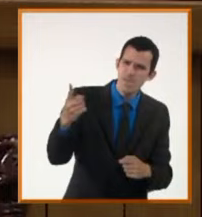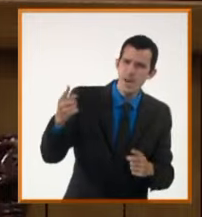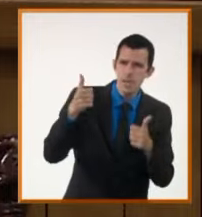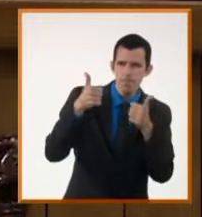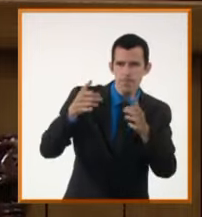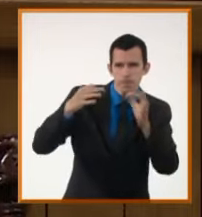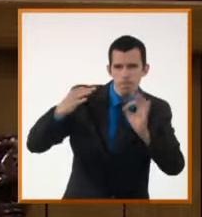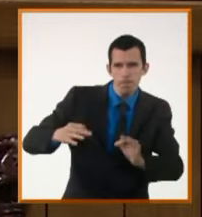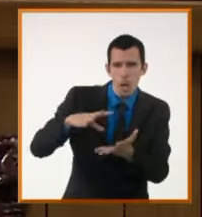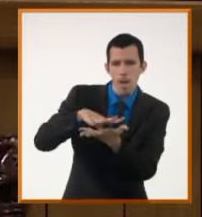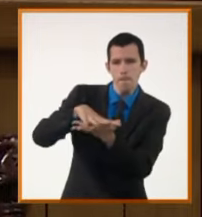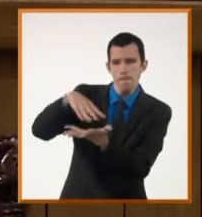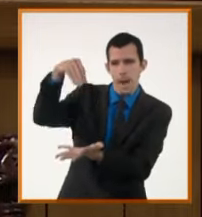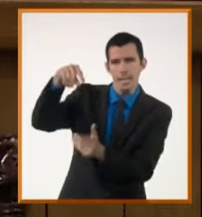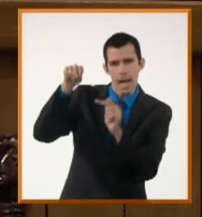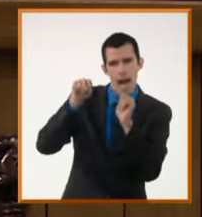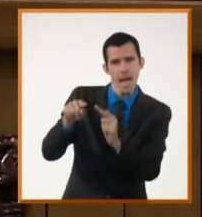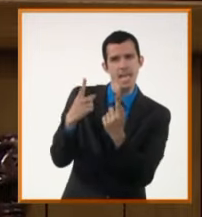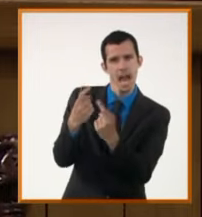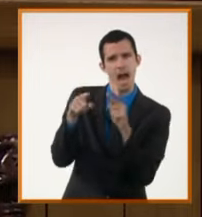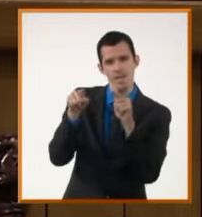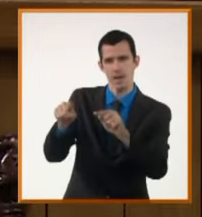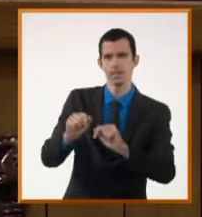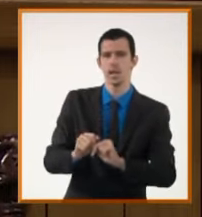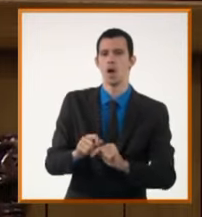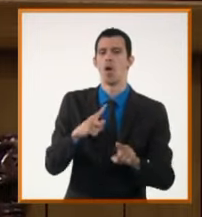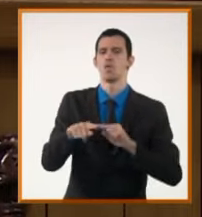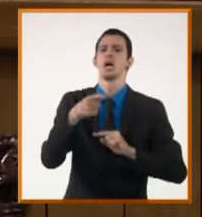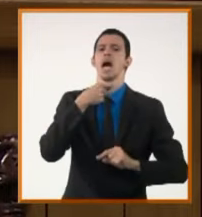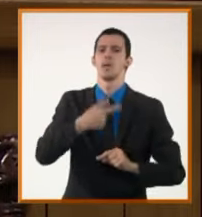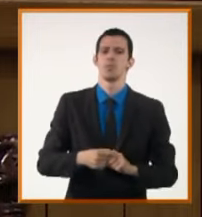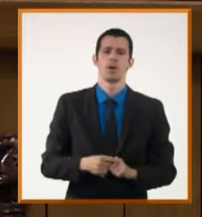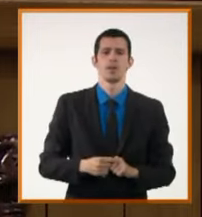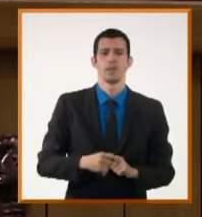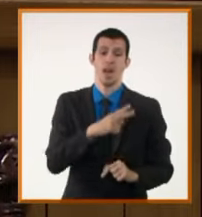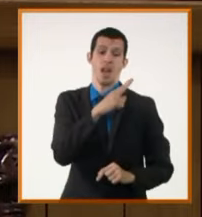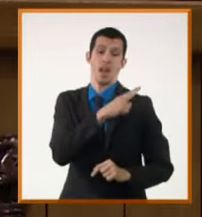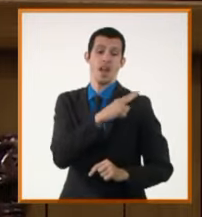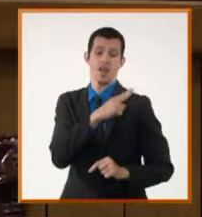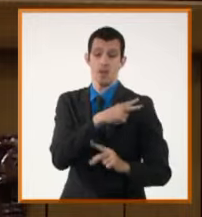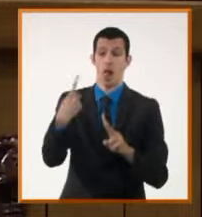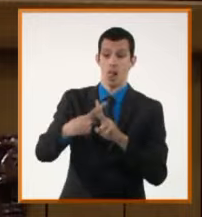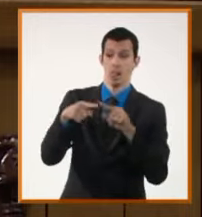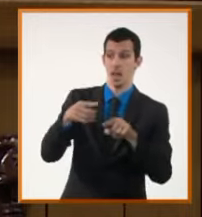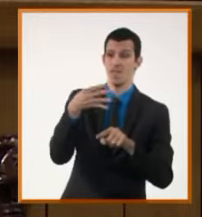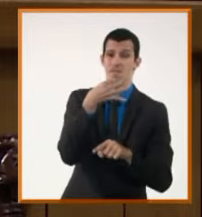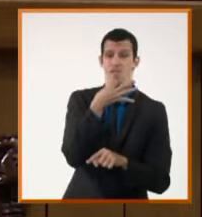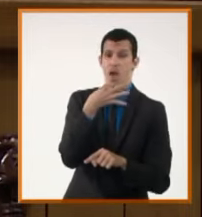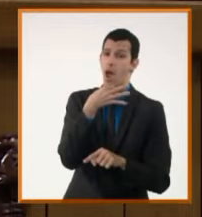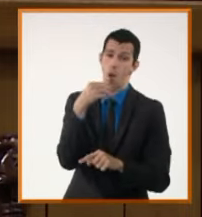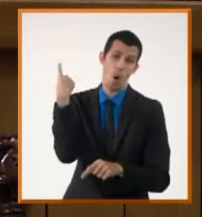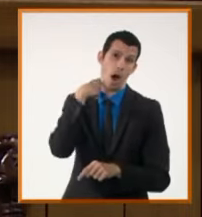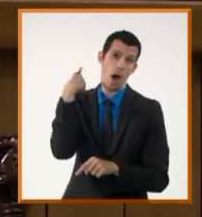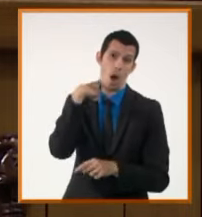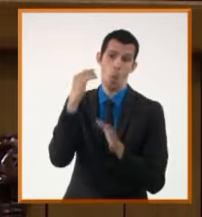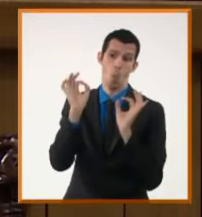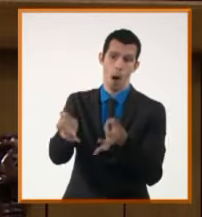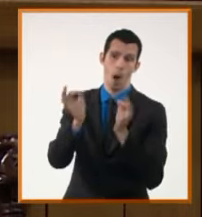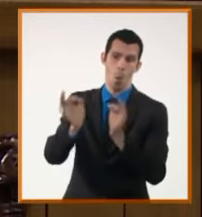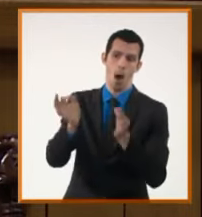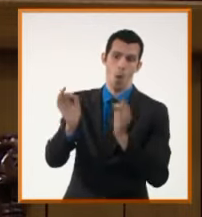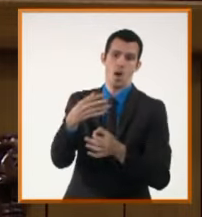más lugar a los jóvenes preparados para que ocupen responsabilidades. Y por otra parte, tenemos que buscar